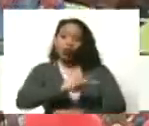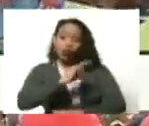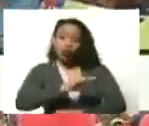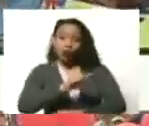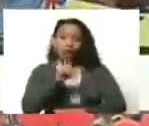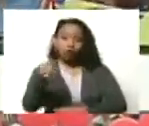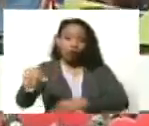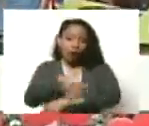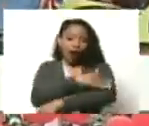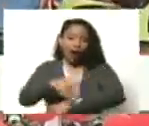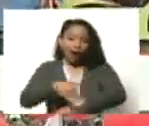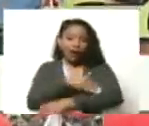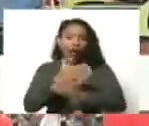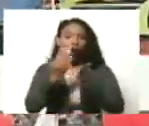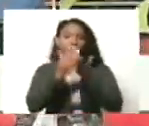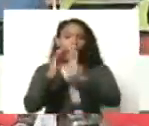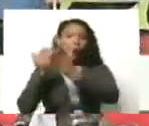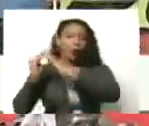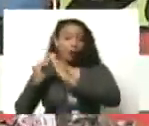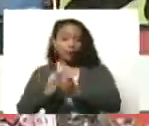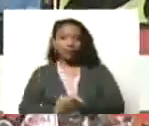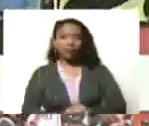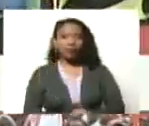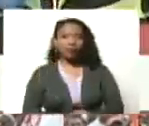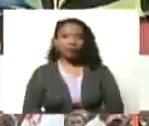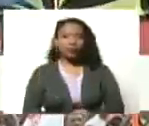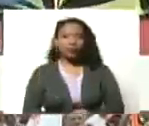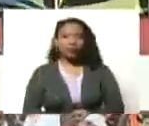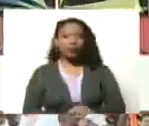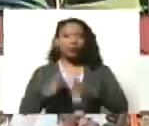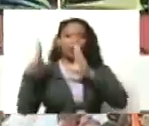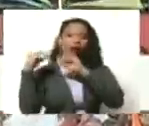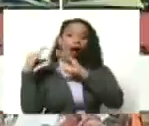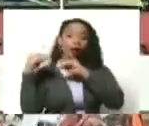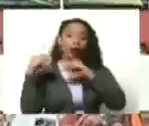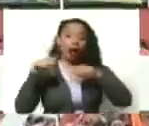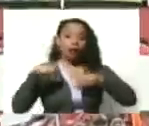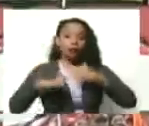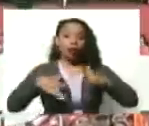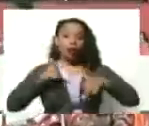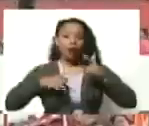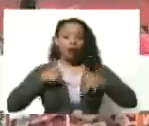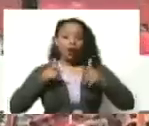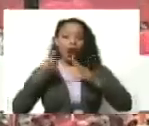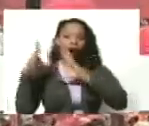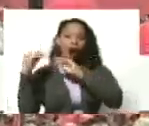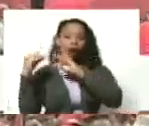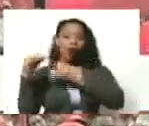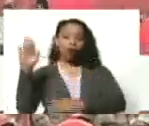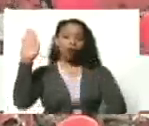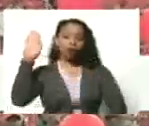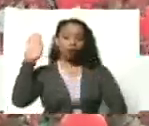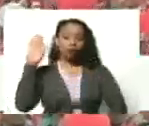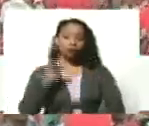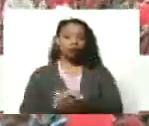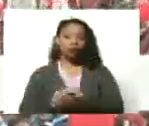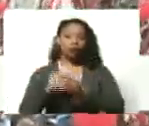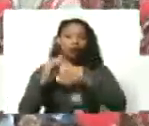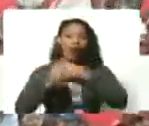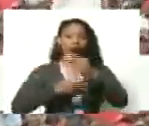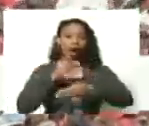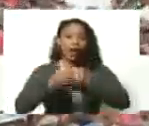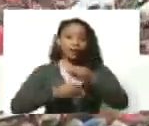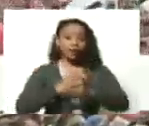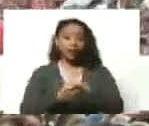su calle o a su comunidad a hablar de este acto, a hablar de la juramentación, a